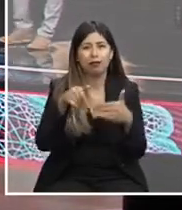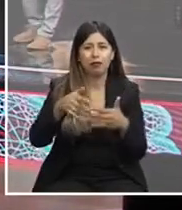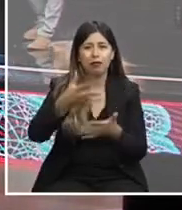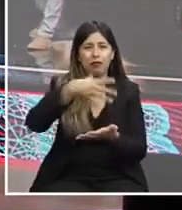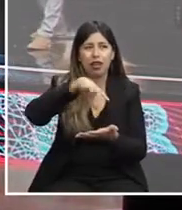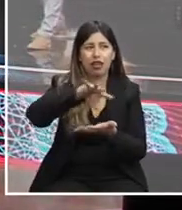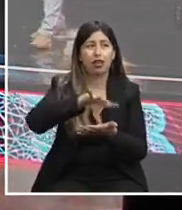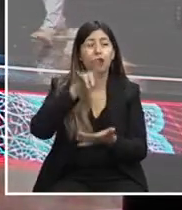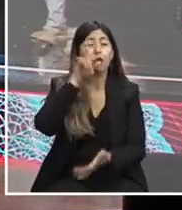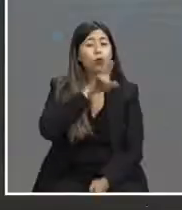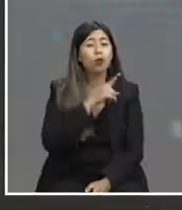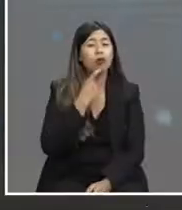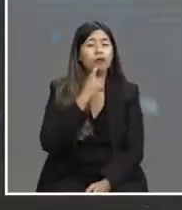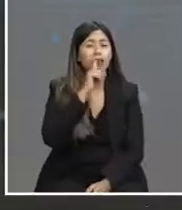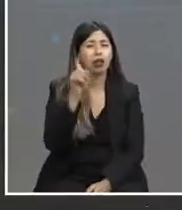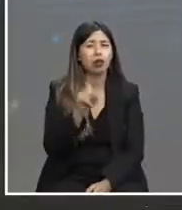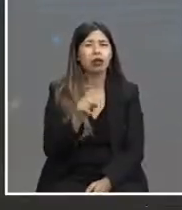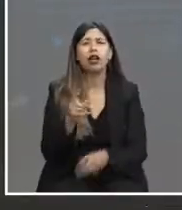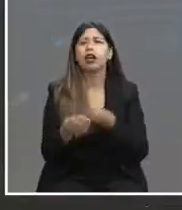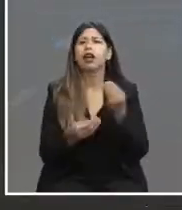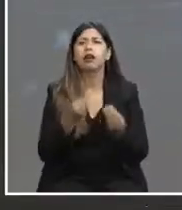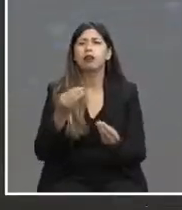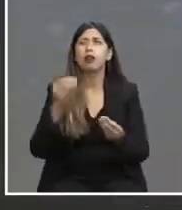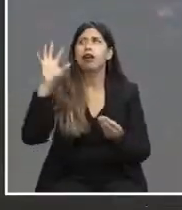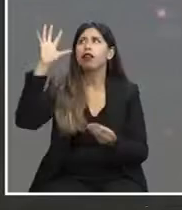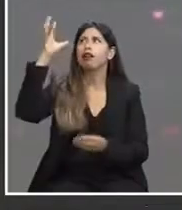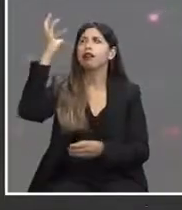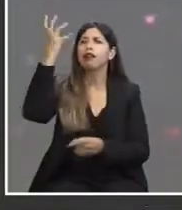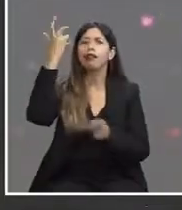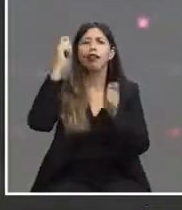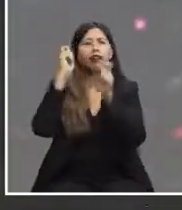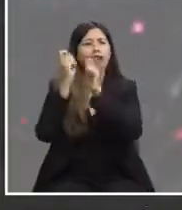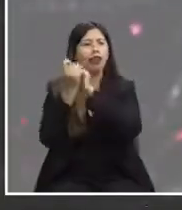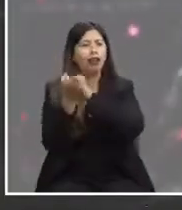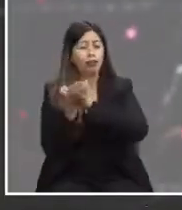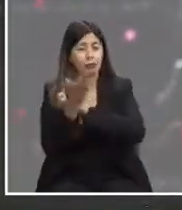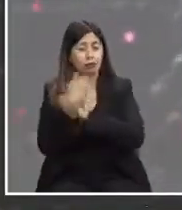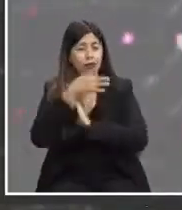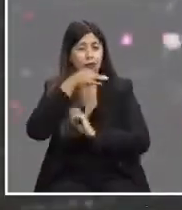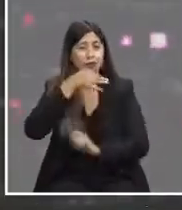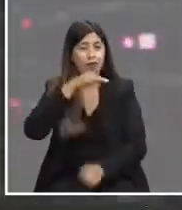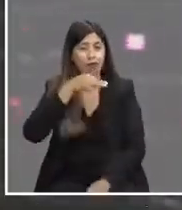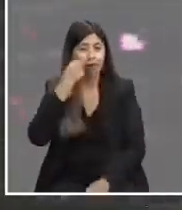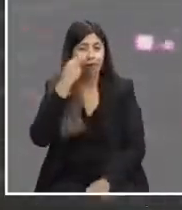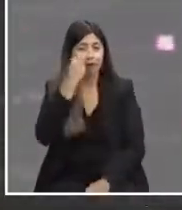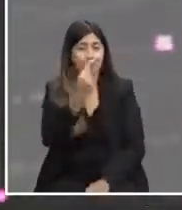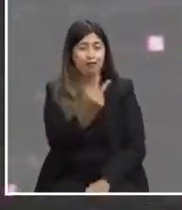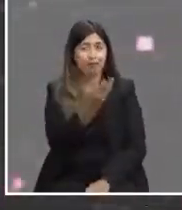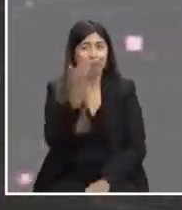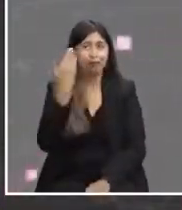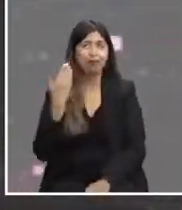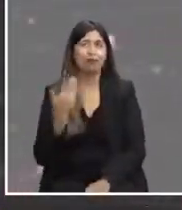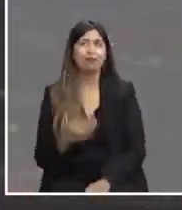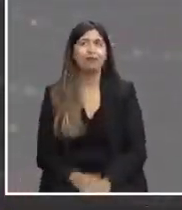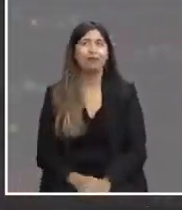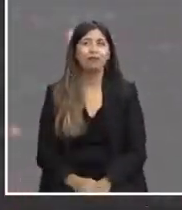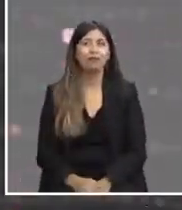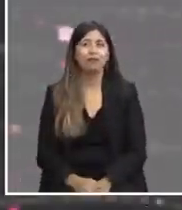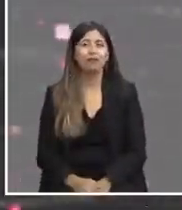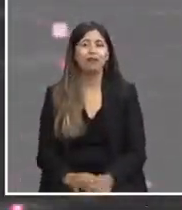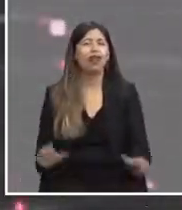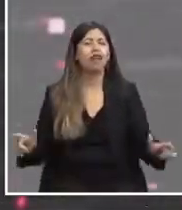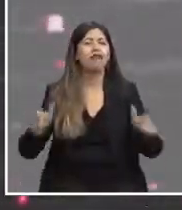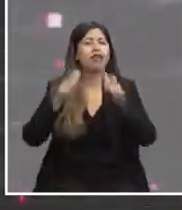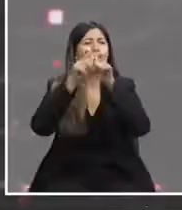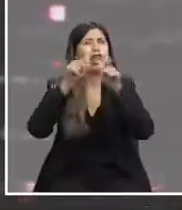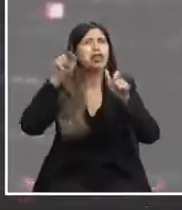Una última pregunta. ¿Y qué pasa con el cambio climático? Que es lo que recién estábamos hablando en la estábamos viendo en la charla anterior. Con el volcanismo,